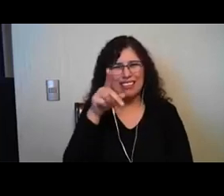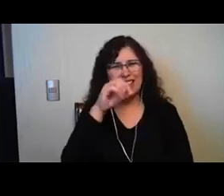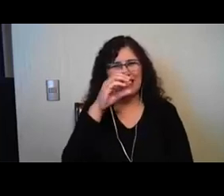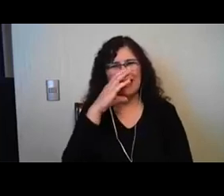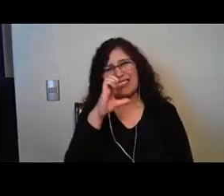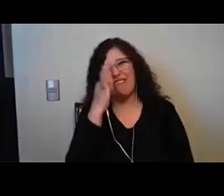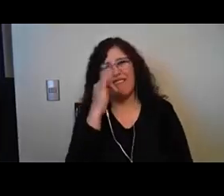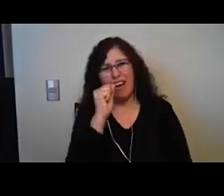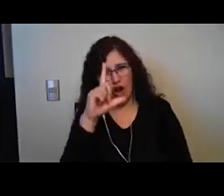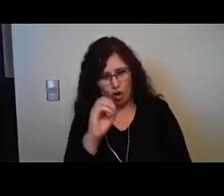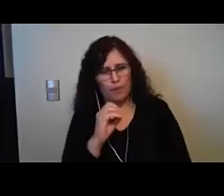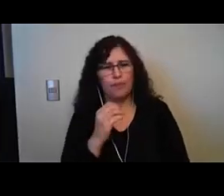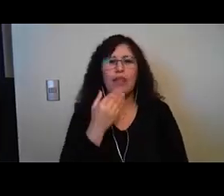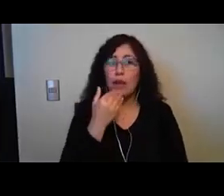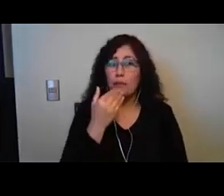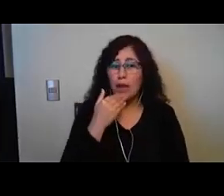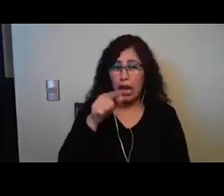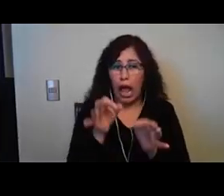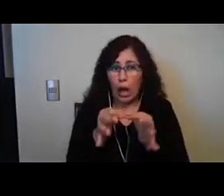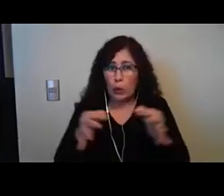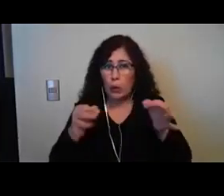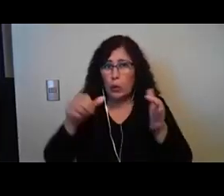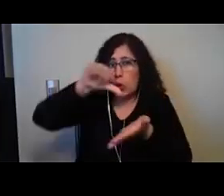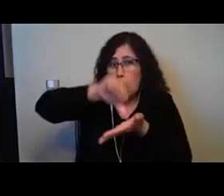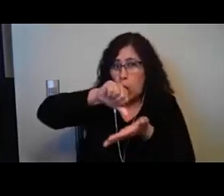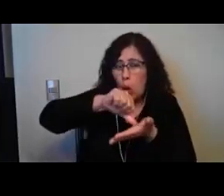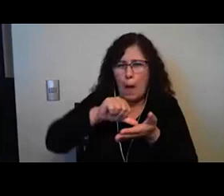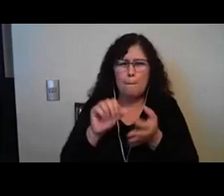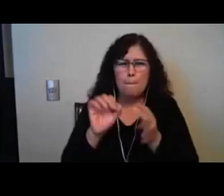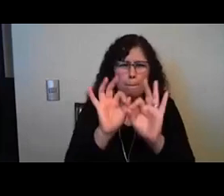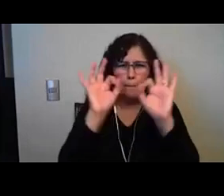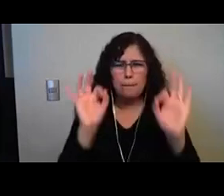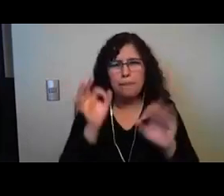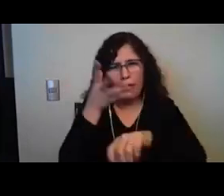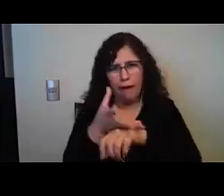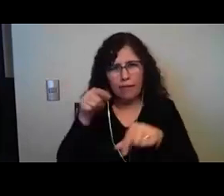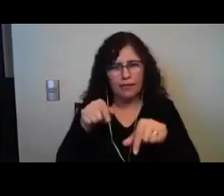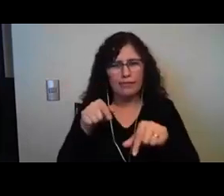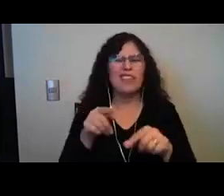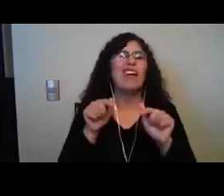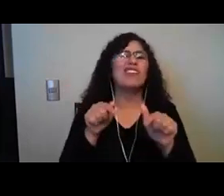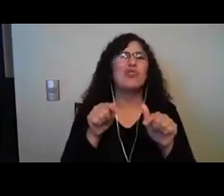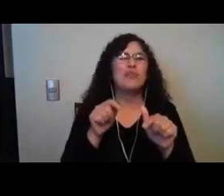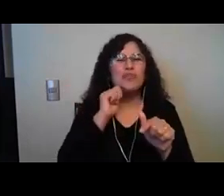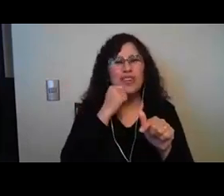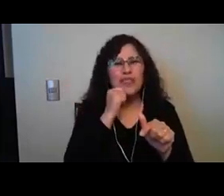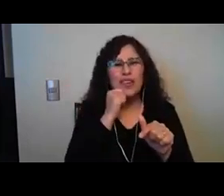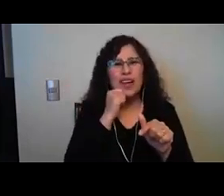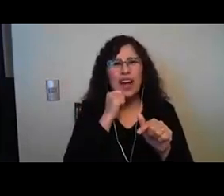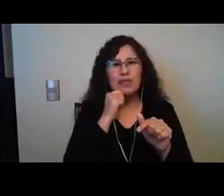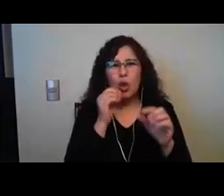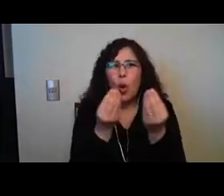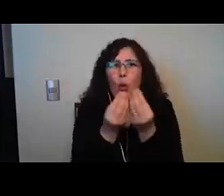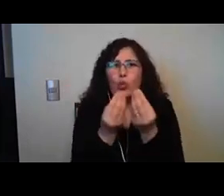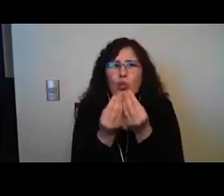núcleos específicos que se encuentran ahí. Estos núcleos son eh, agrupaciones de cuerpos neuronales, ¿ya?